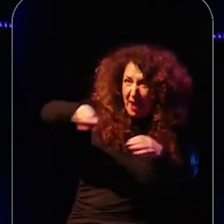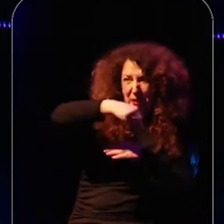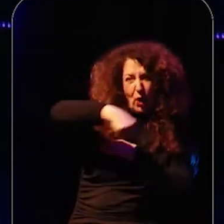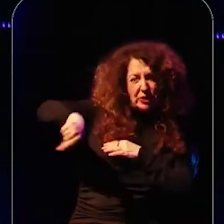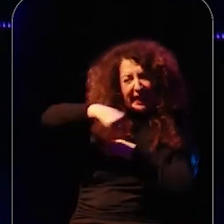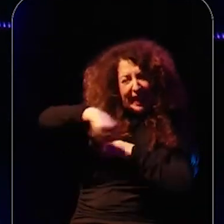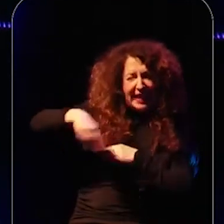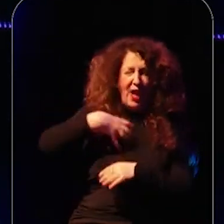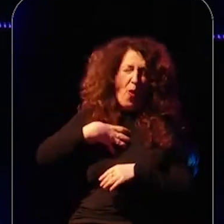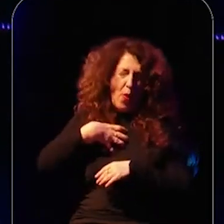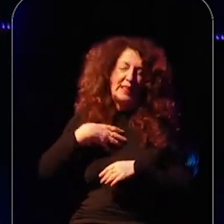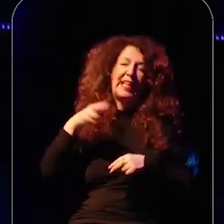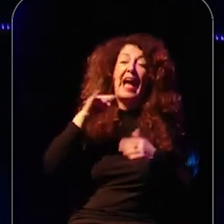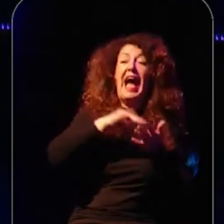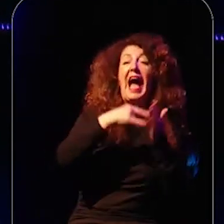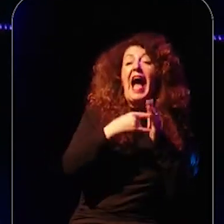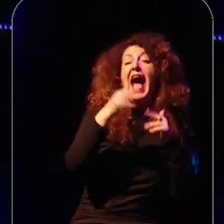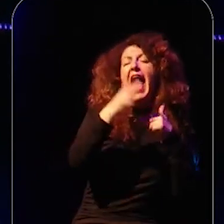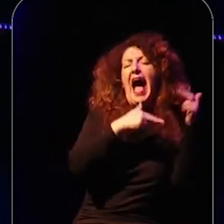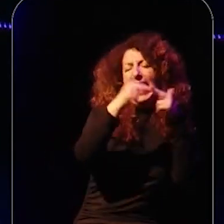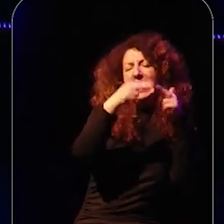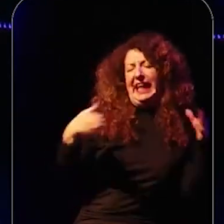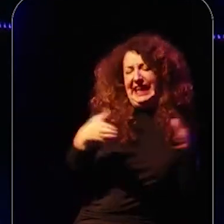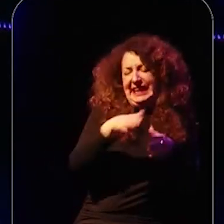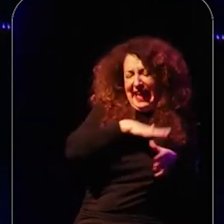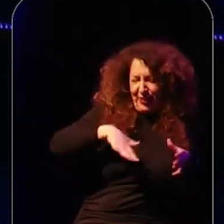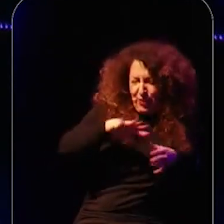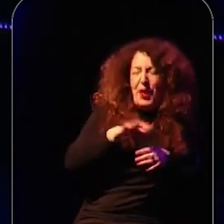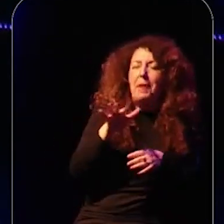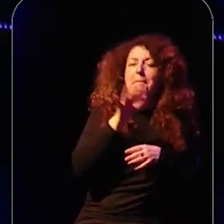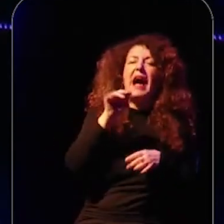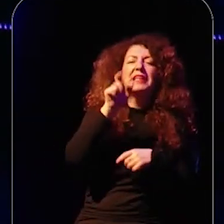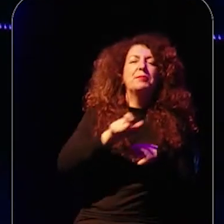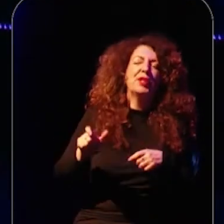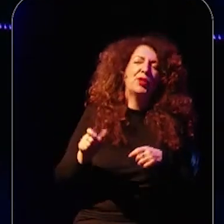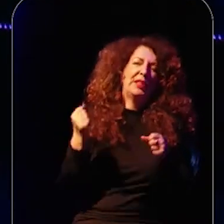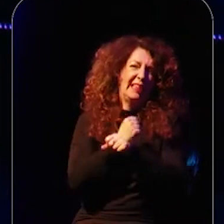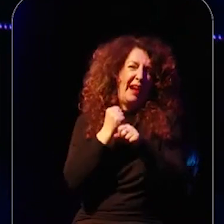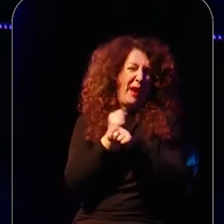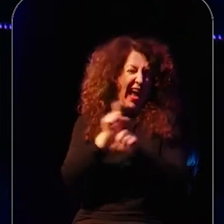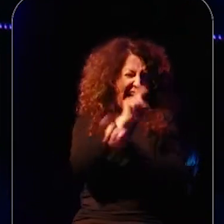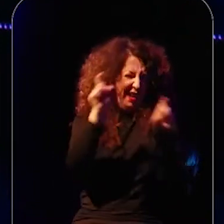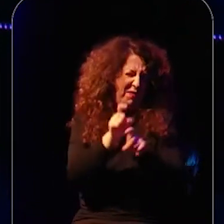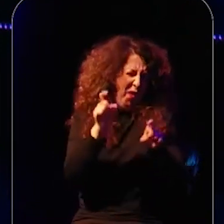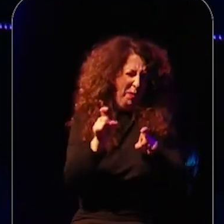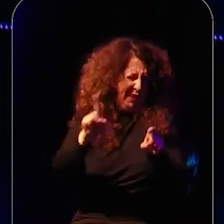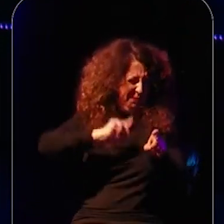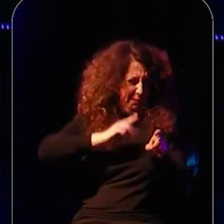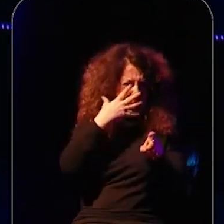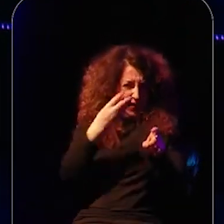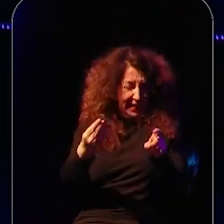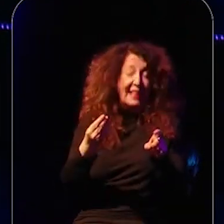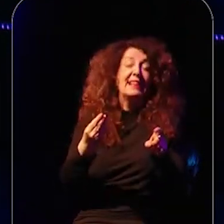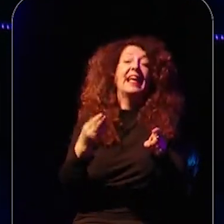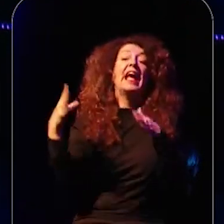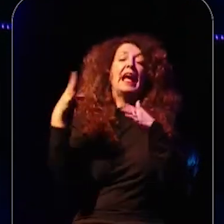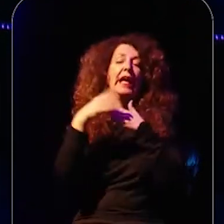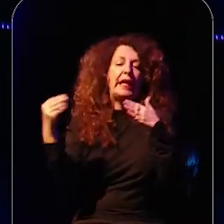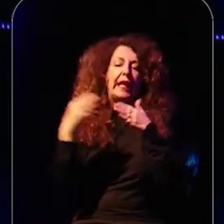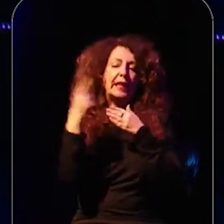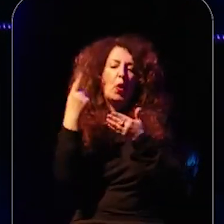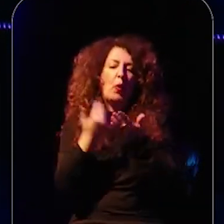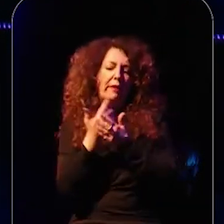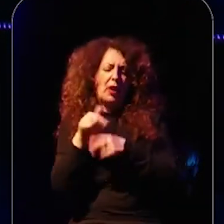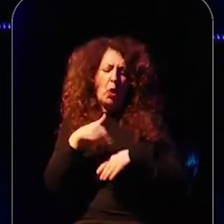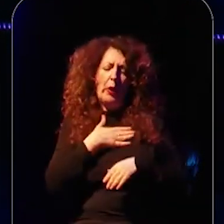más, los que trabajamos en arquitectura y seguramente los que programáis, los que sois informáticos, también lo entendéis perfectamente. El cliente un día quiere las